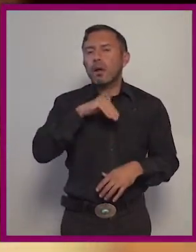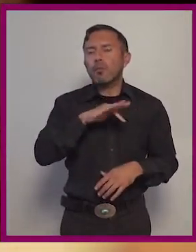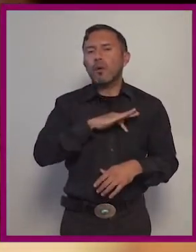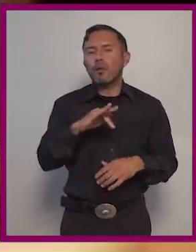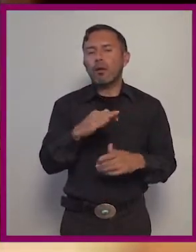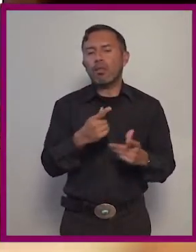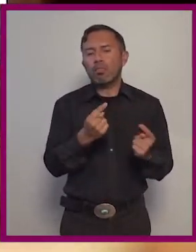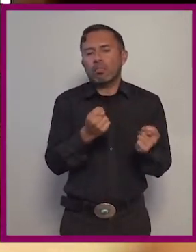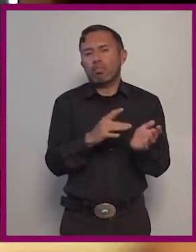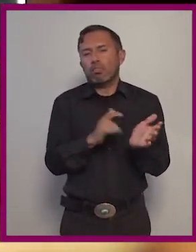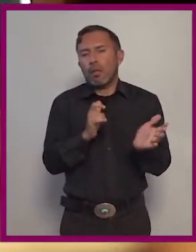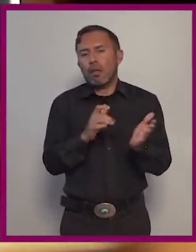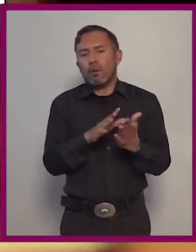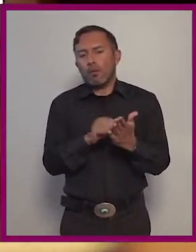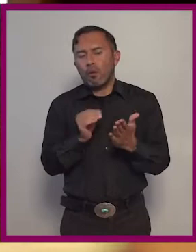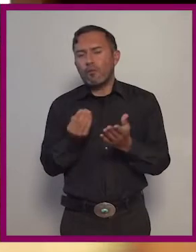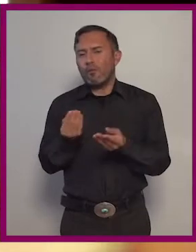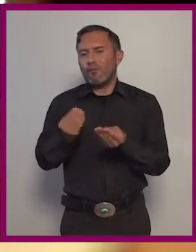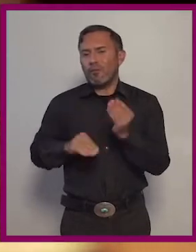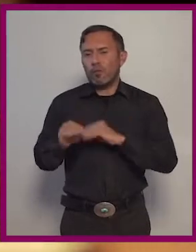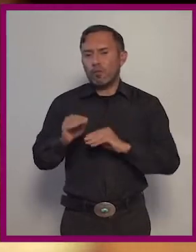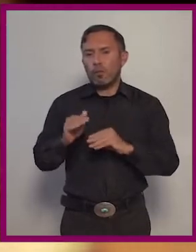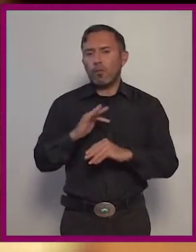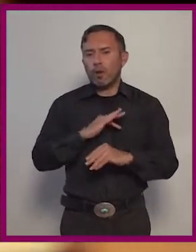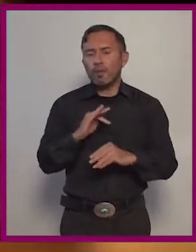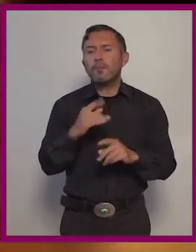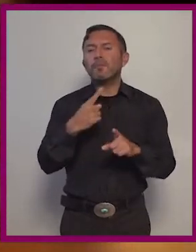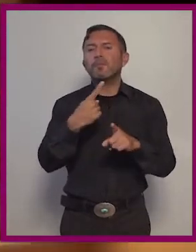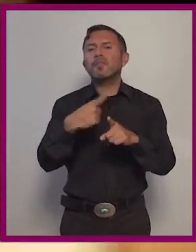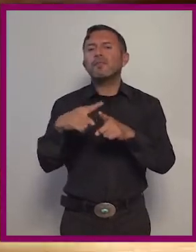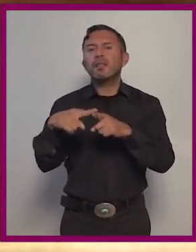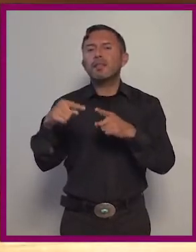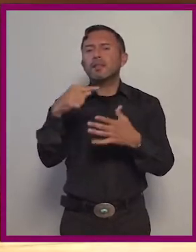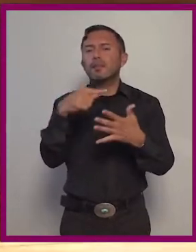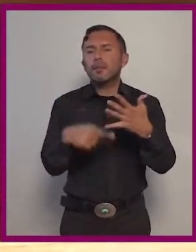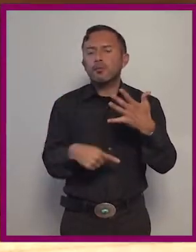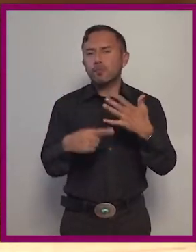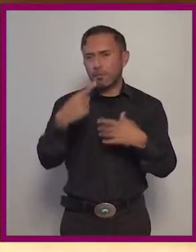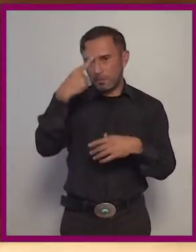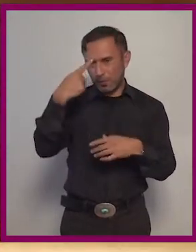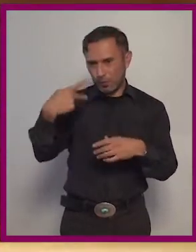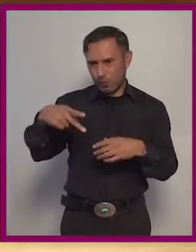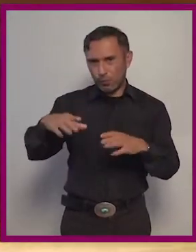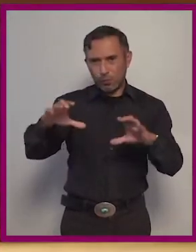o imitar, incluso en grado de confusión, elementos de la cultura e identidad de